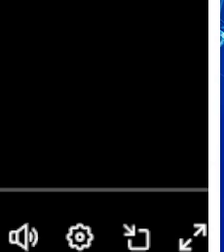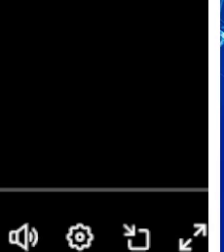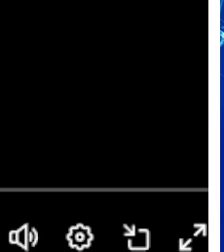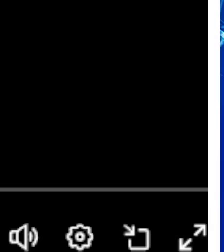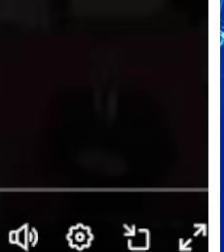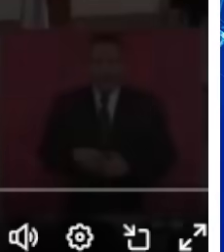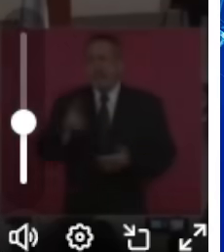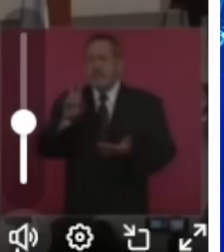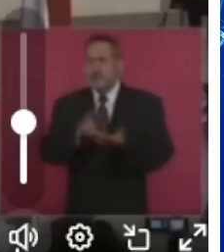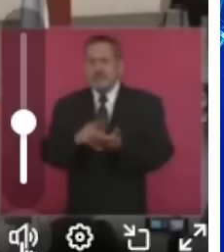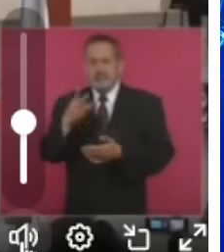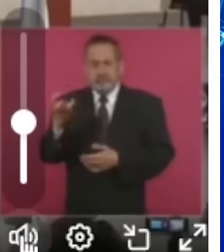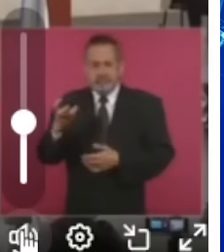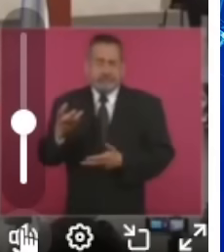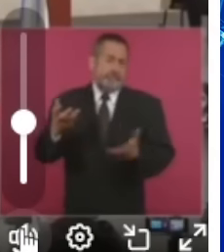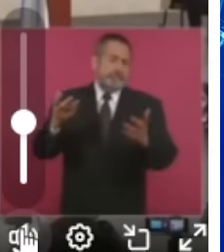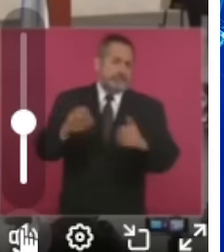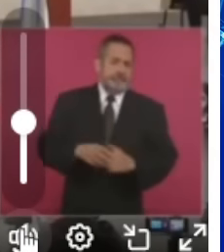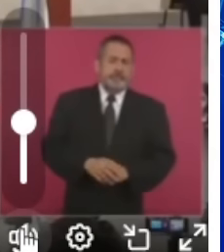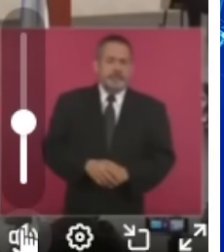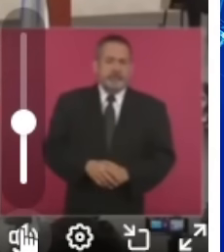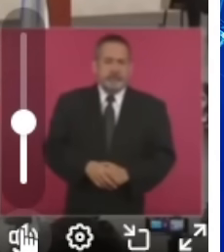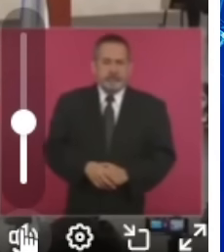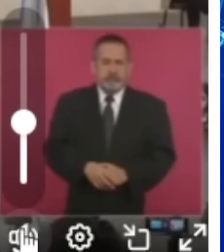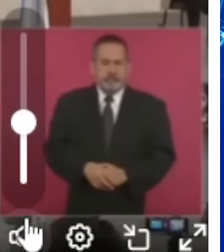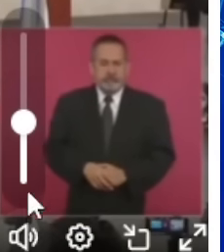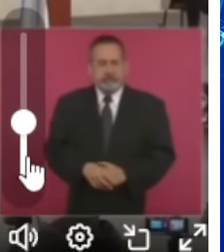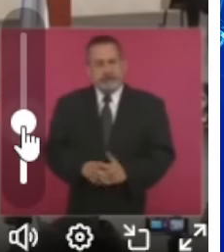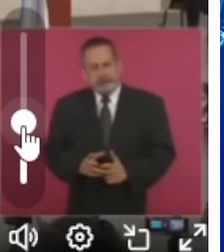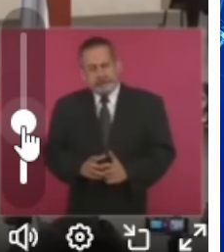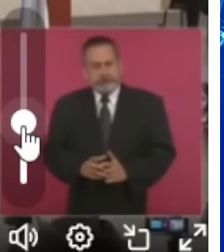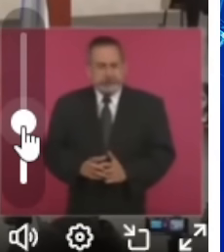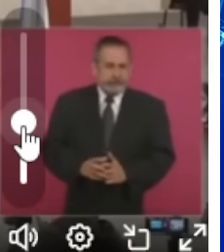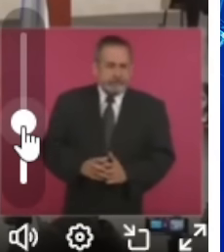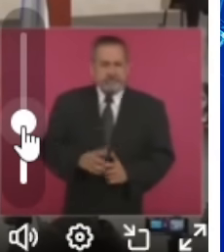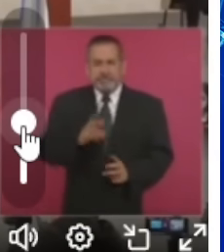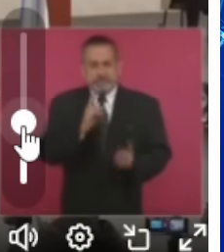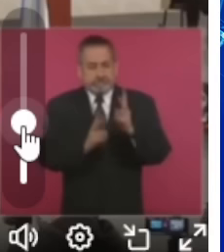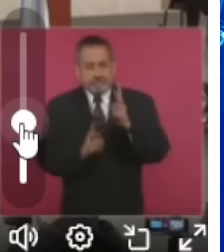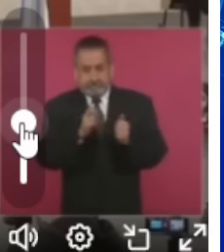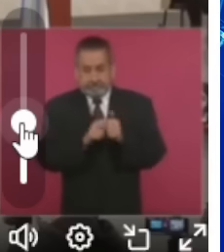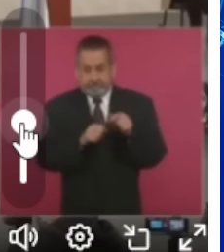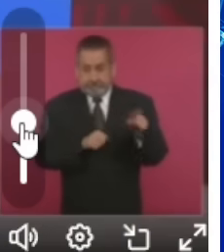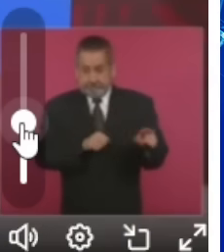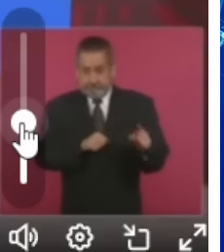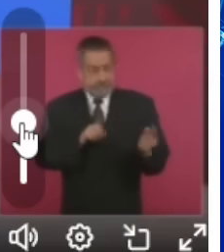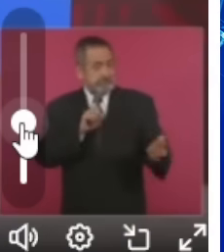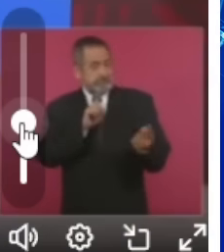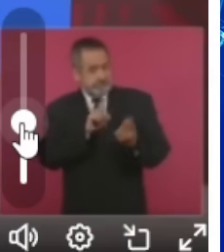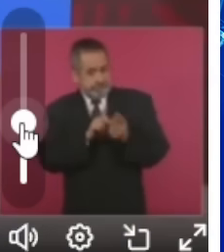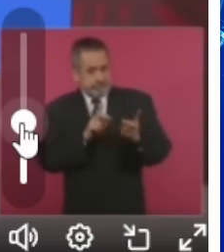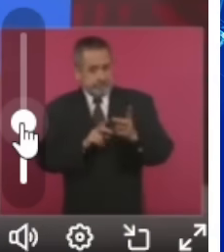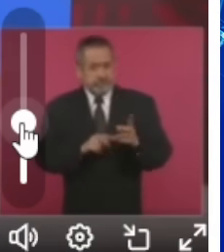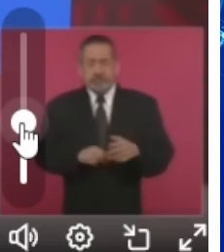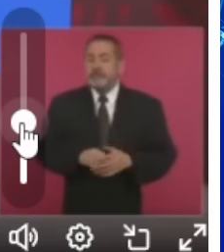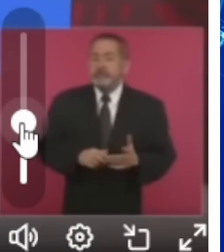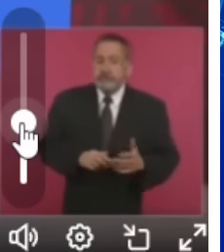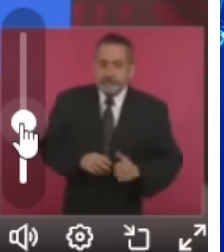no gerente Che entonces hablo con él y